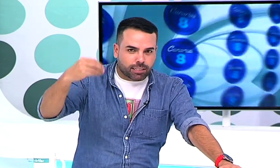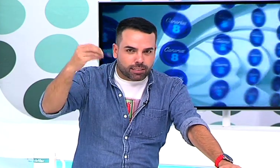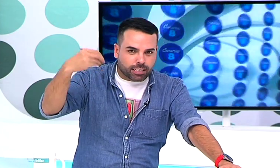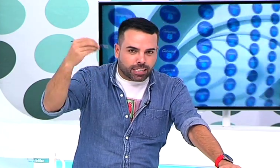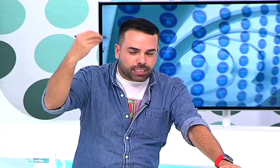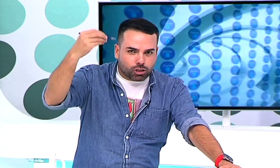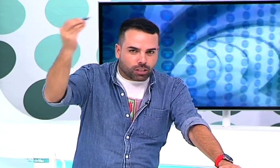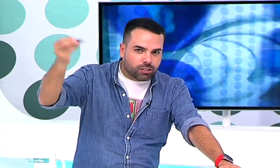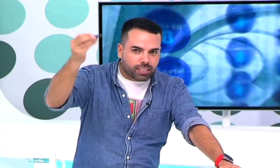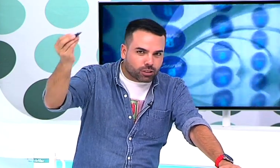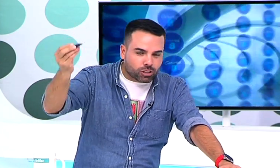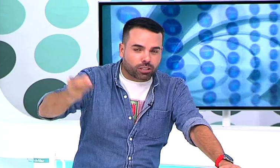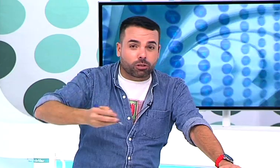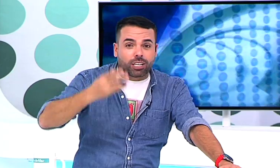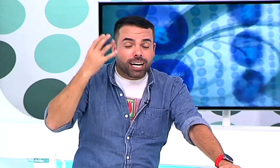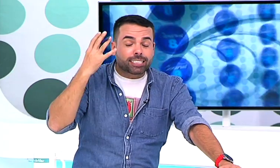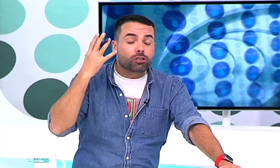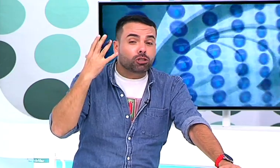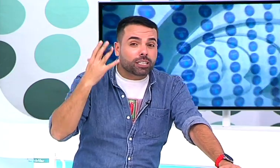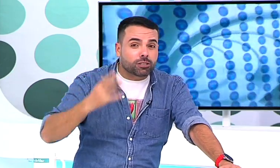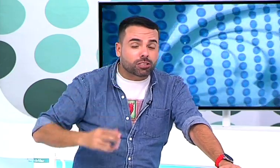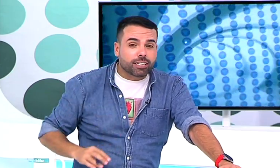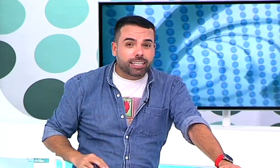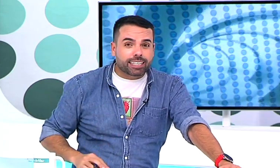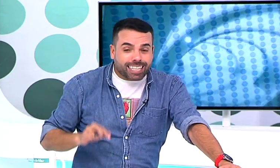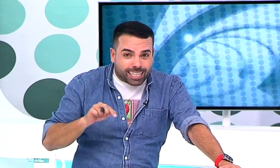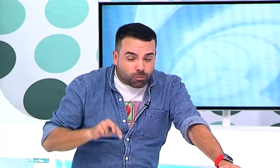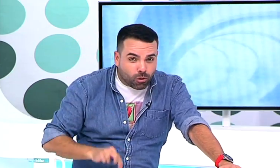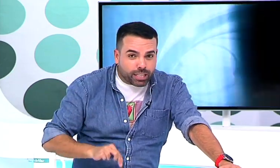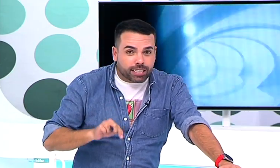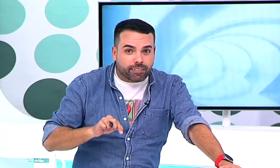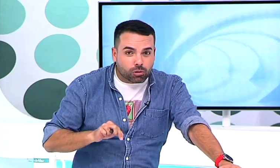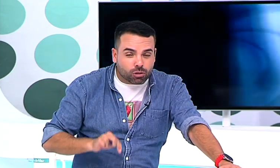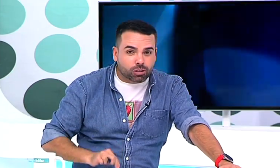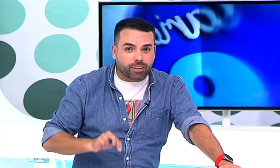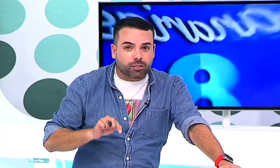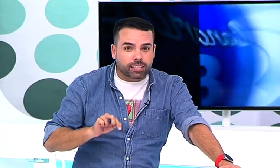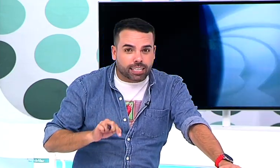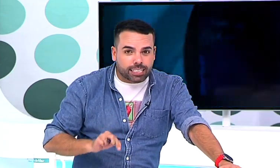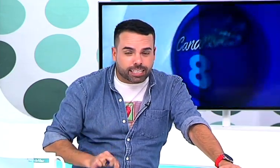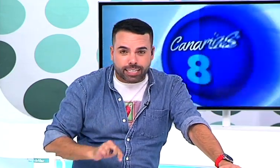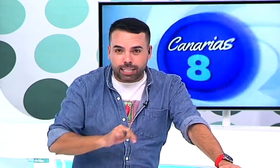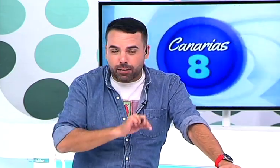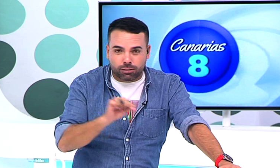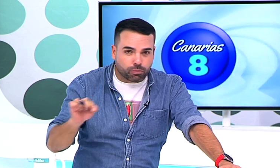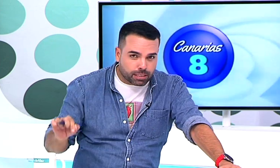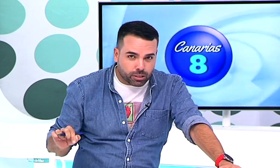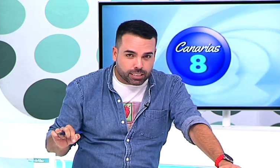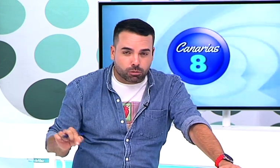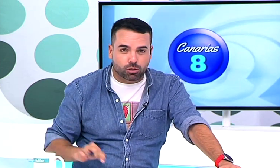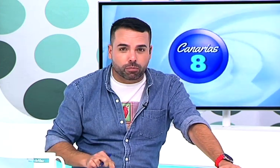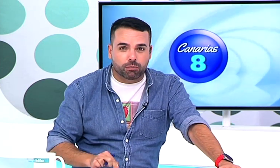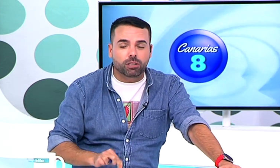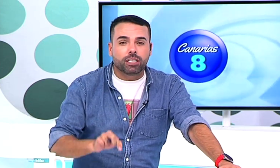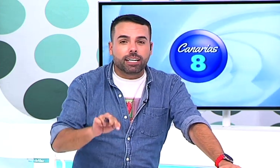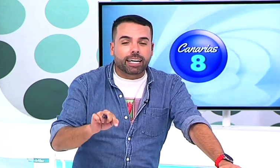dice, hace 8 años estaba no sé dónde. Bueno, hace 8 años... tal día como hoy estábamos todos los trabajadores de esta casa, que en su inmensa mayoría seguimos